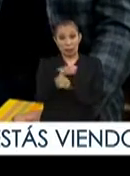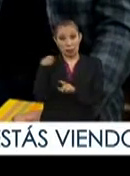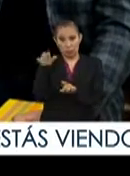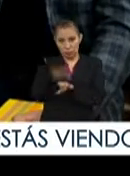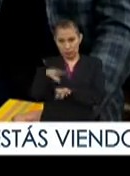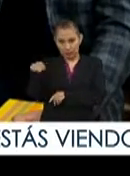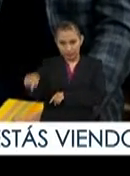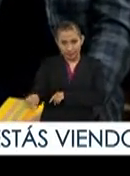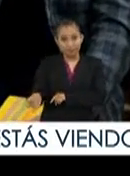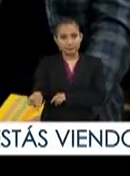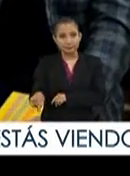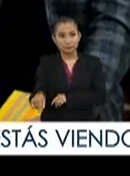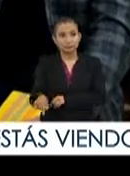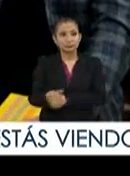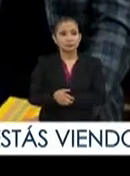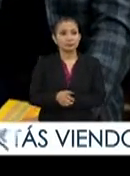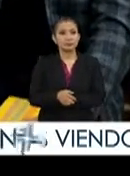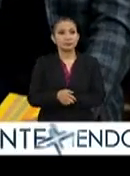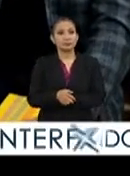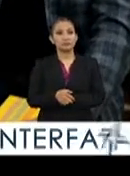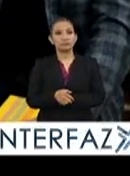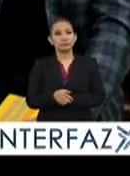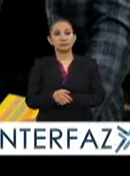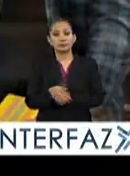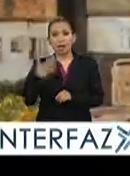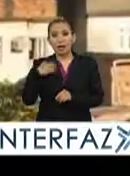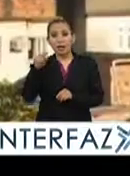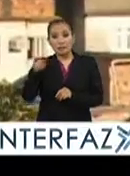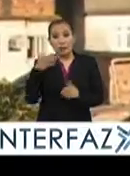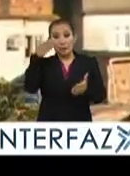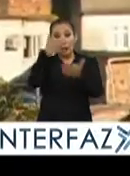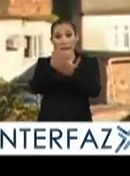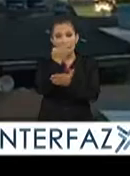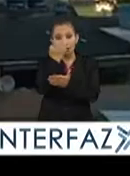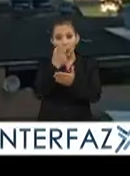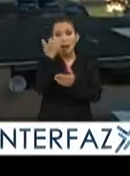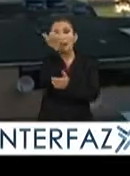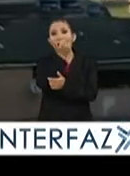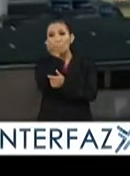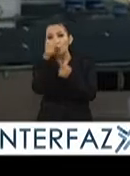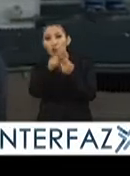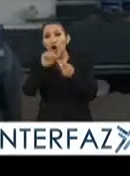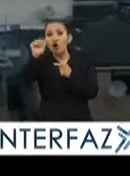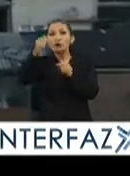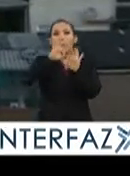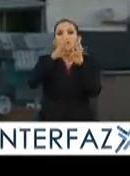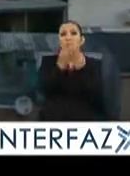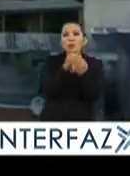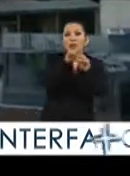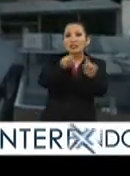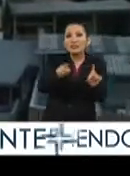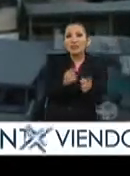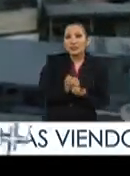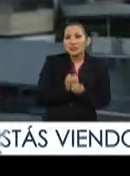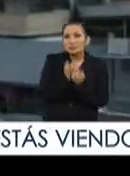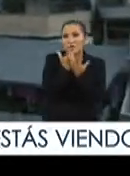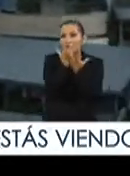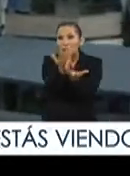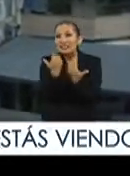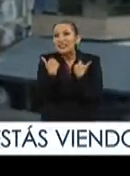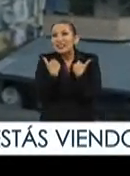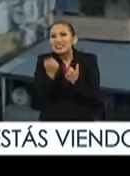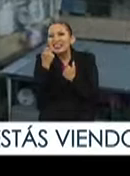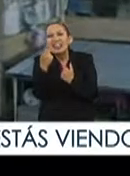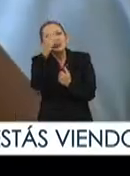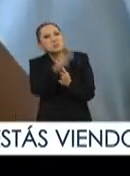educação, de levar para as escolas, para os alunos, outras formas de expressão e de compreensão